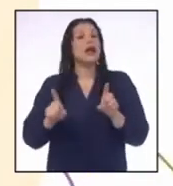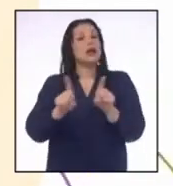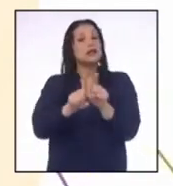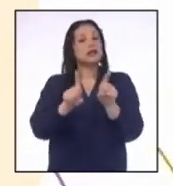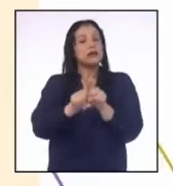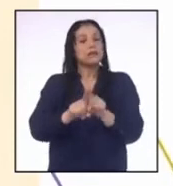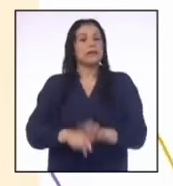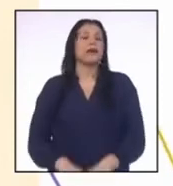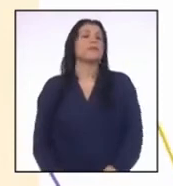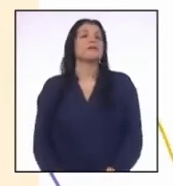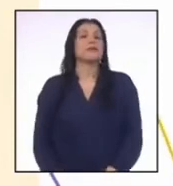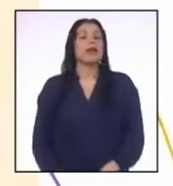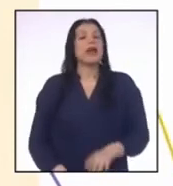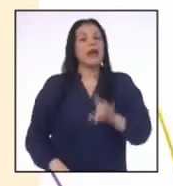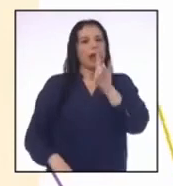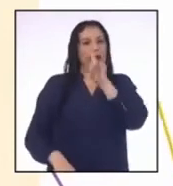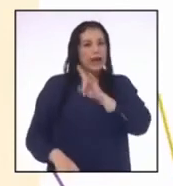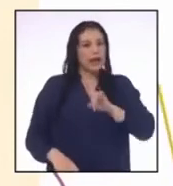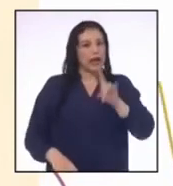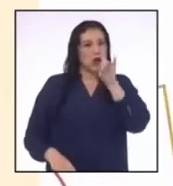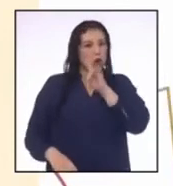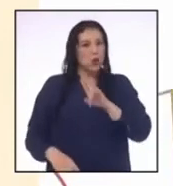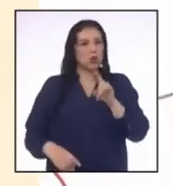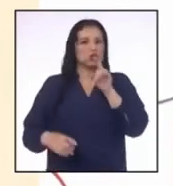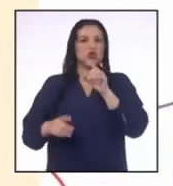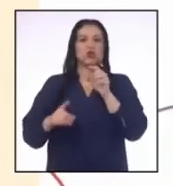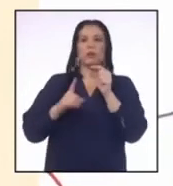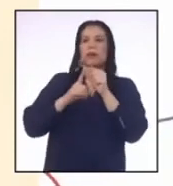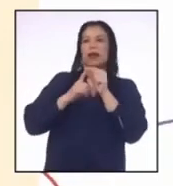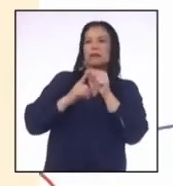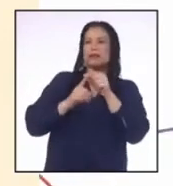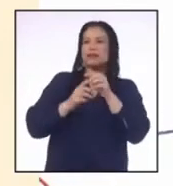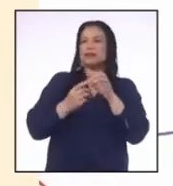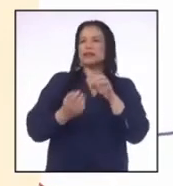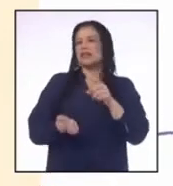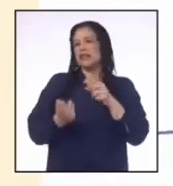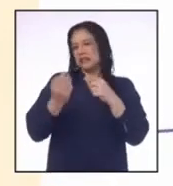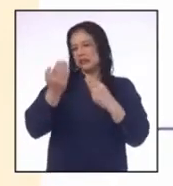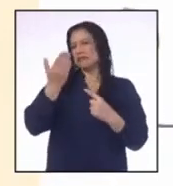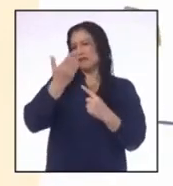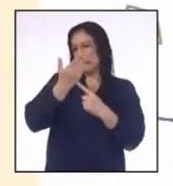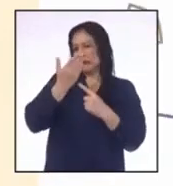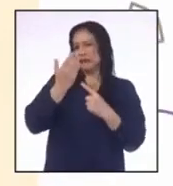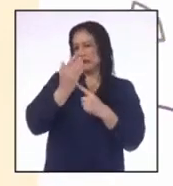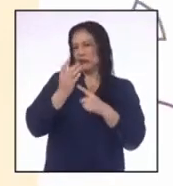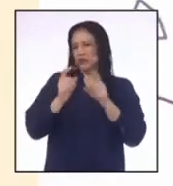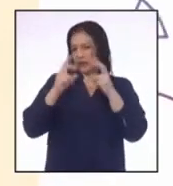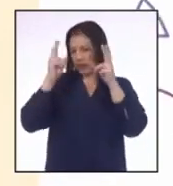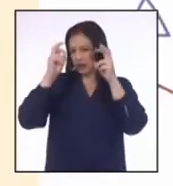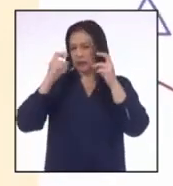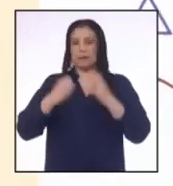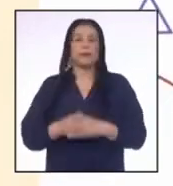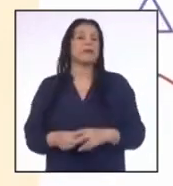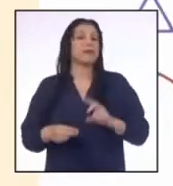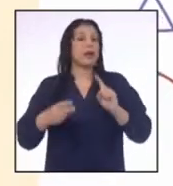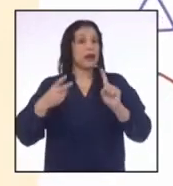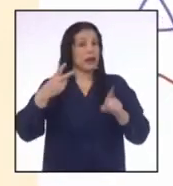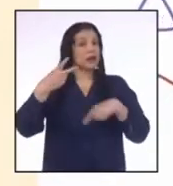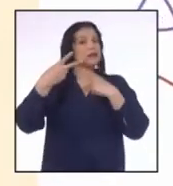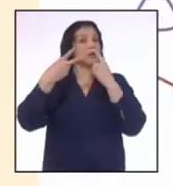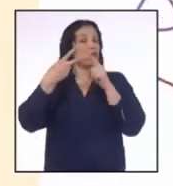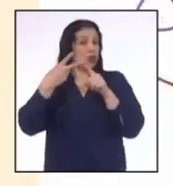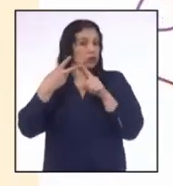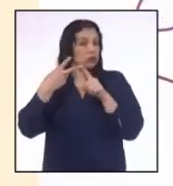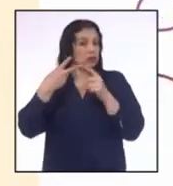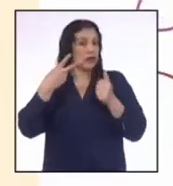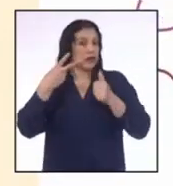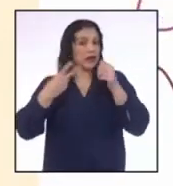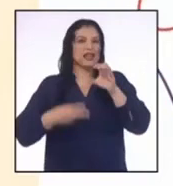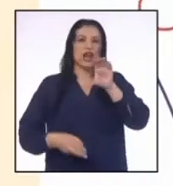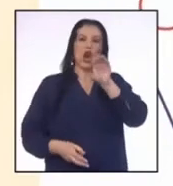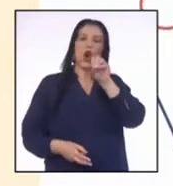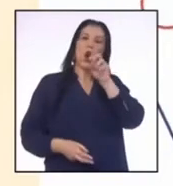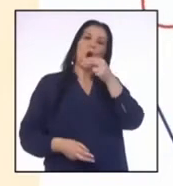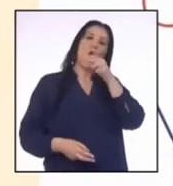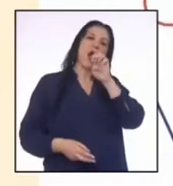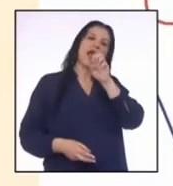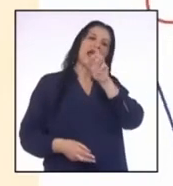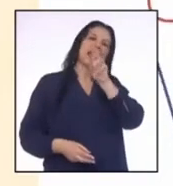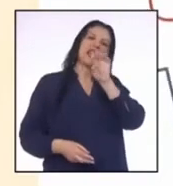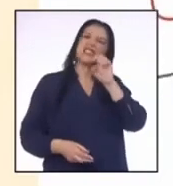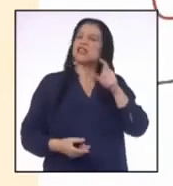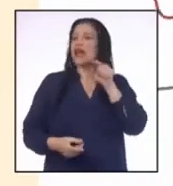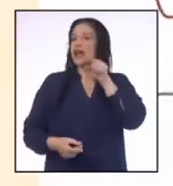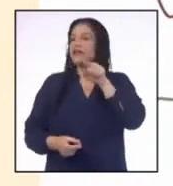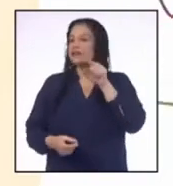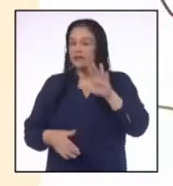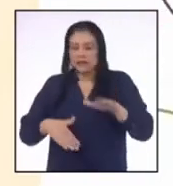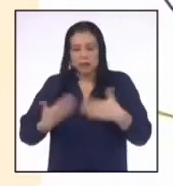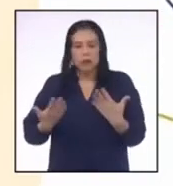como también en el uso de términos especializados. La segunda propiedad es la coherencia.